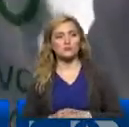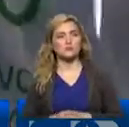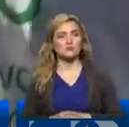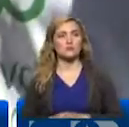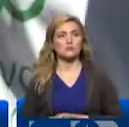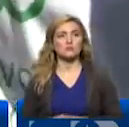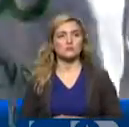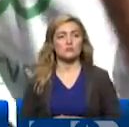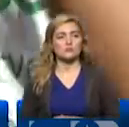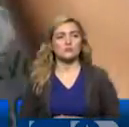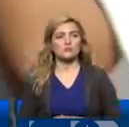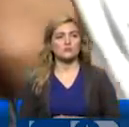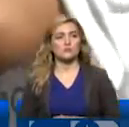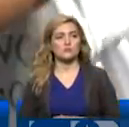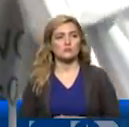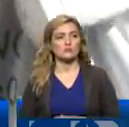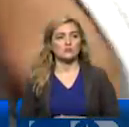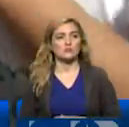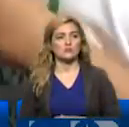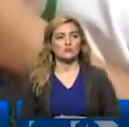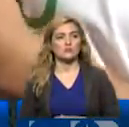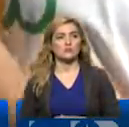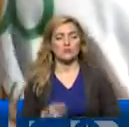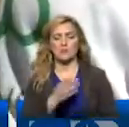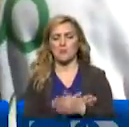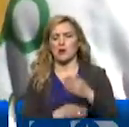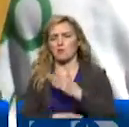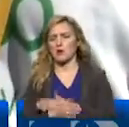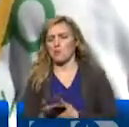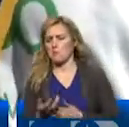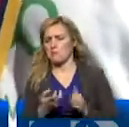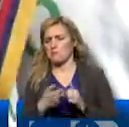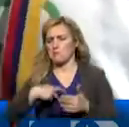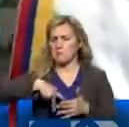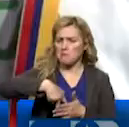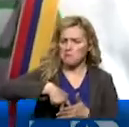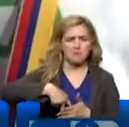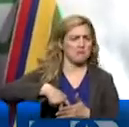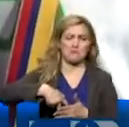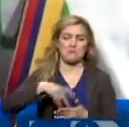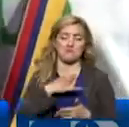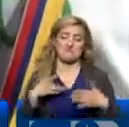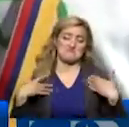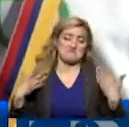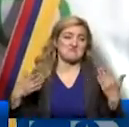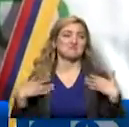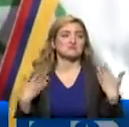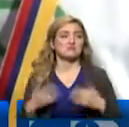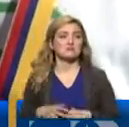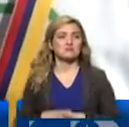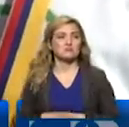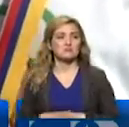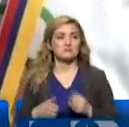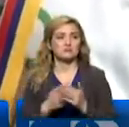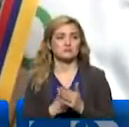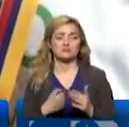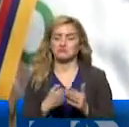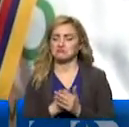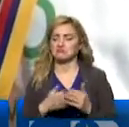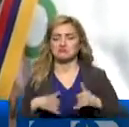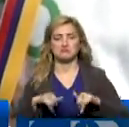cuenta que el estar así no es un impedimento, sino es una felicidad, ya que puedes salir